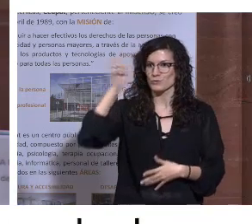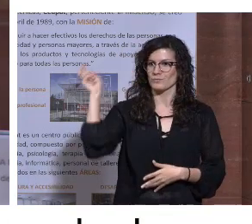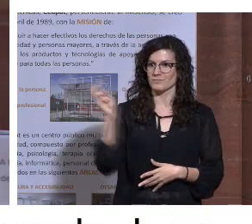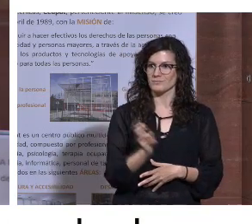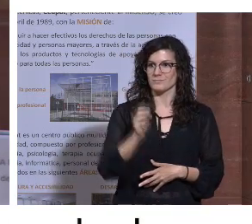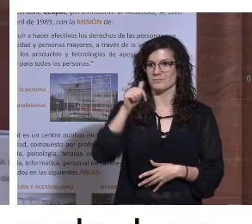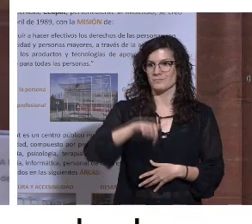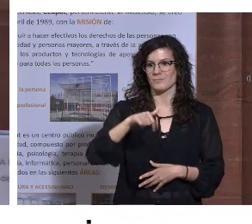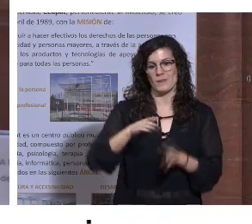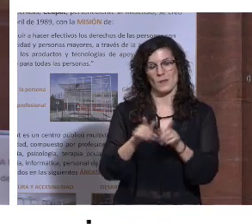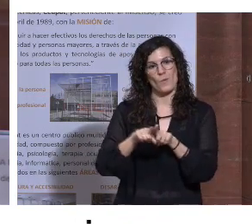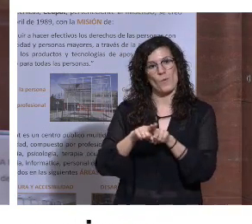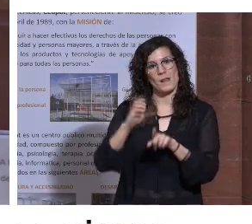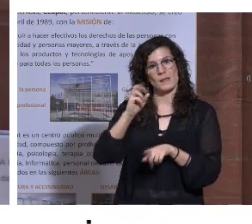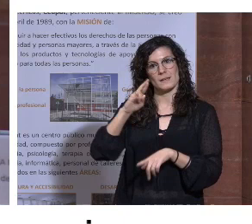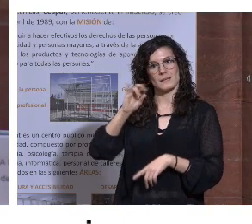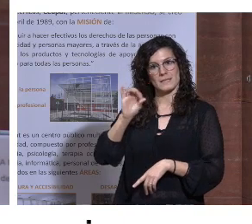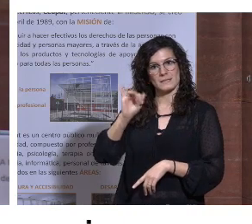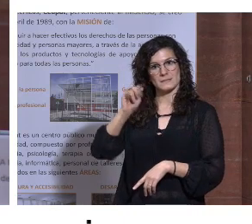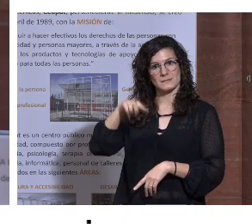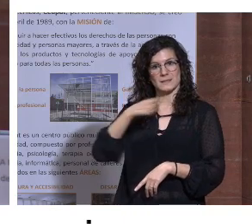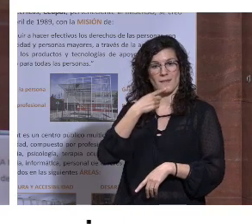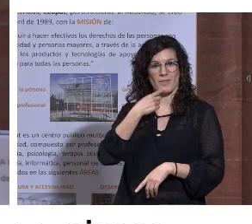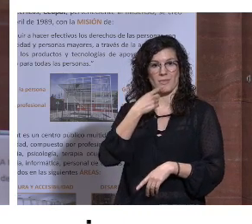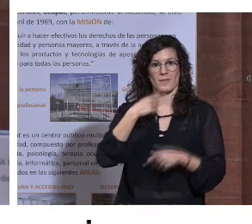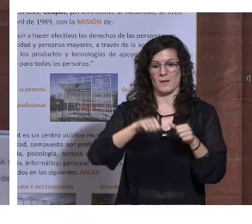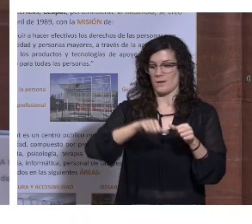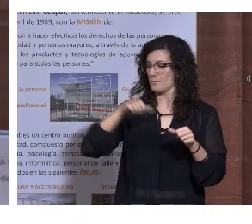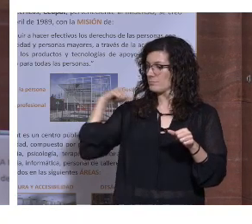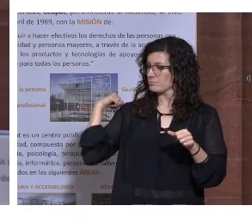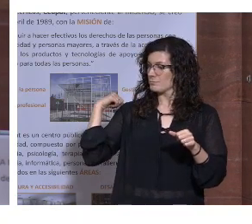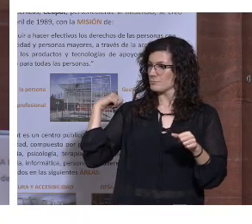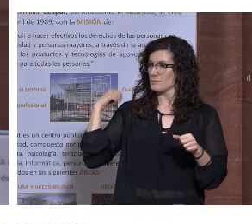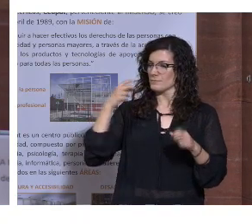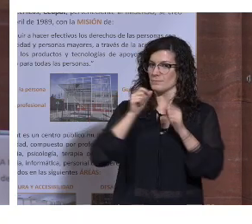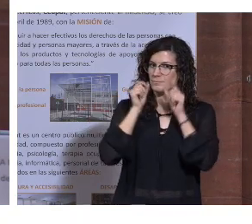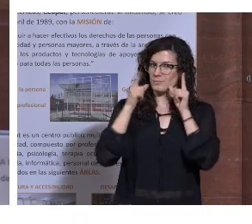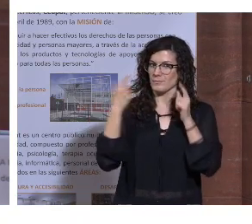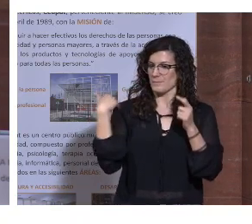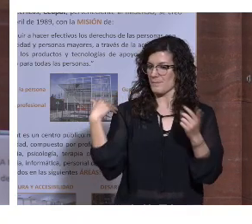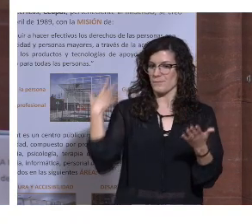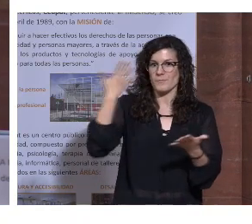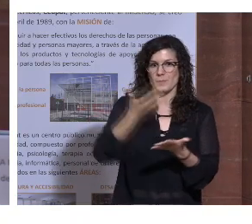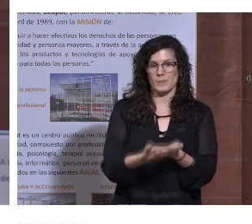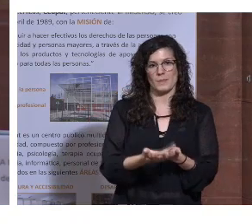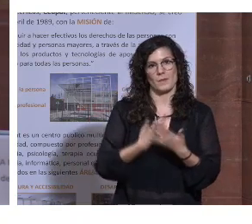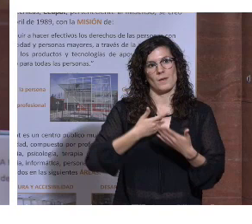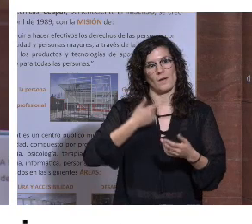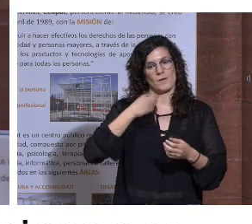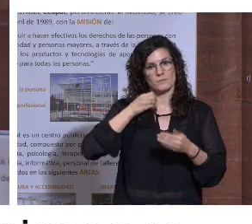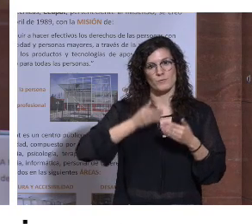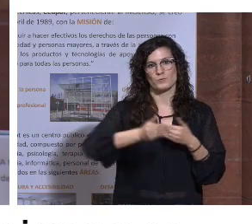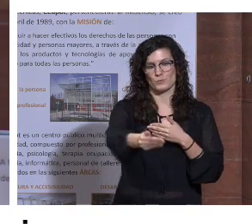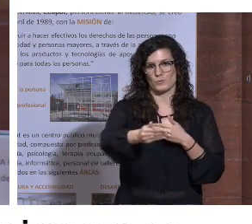explicaba Cristina, ¿no?, para hacer retrospectiva y ver de dónde venimos, ¿no?, y de hacer una proyección